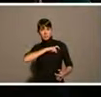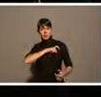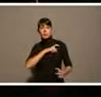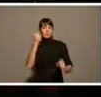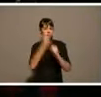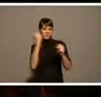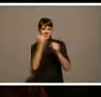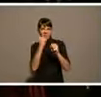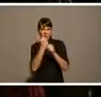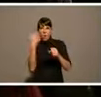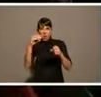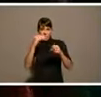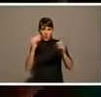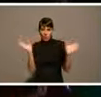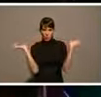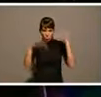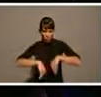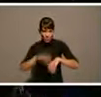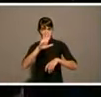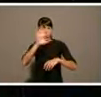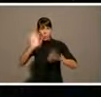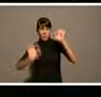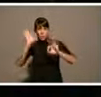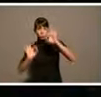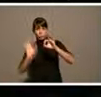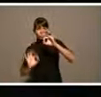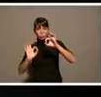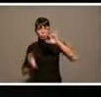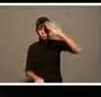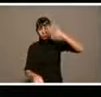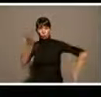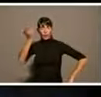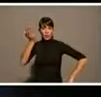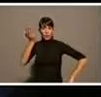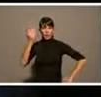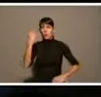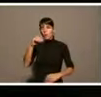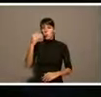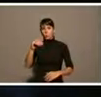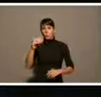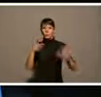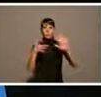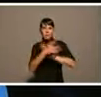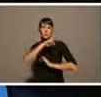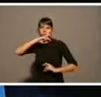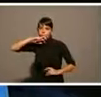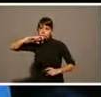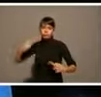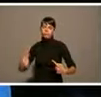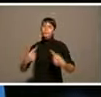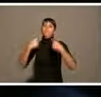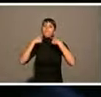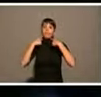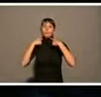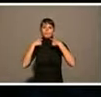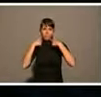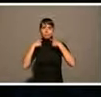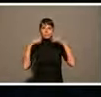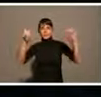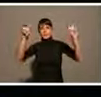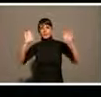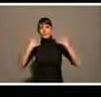que supera el 50%, su juventud es un perdido tesoro. Para todos ustedes, juventud, perdido